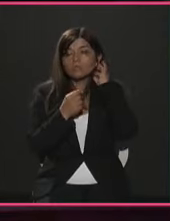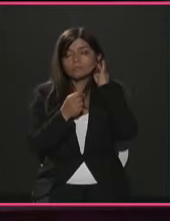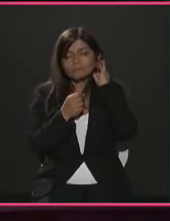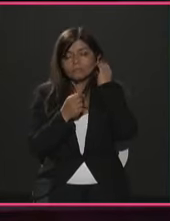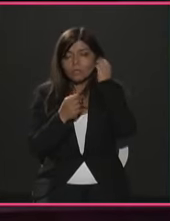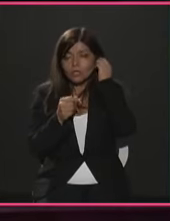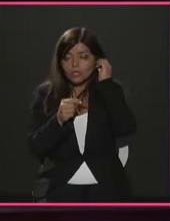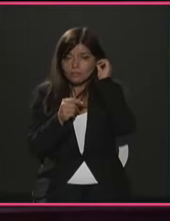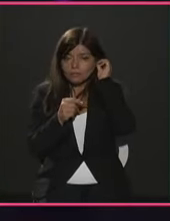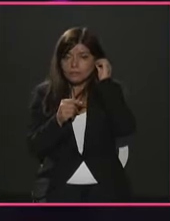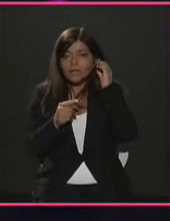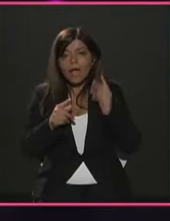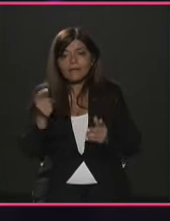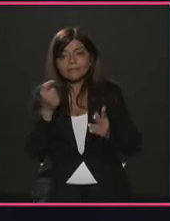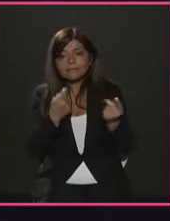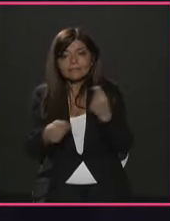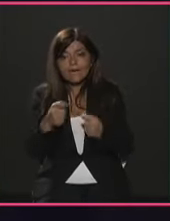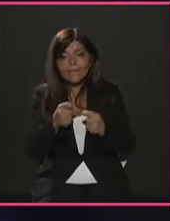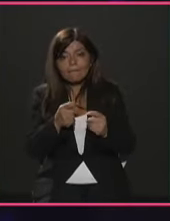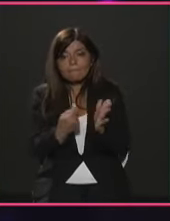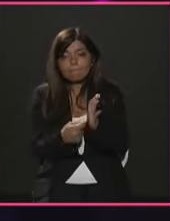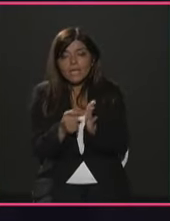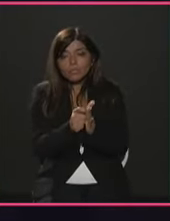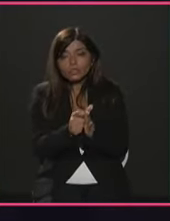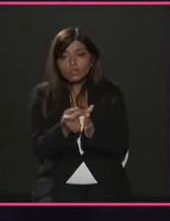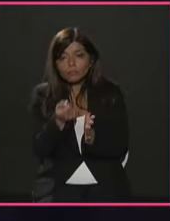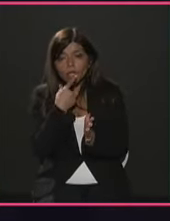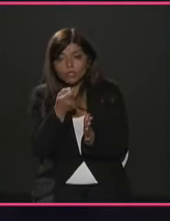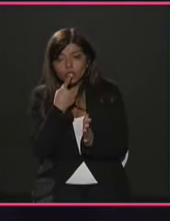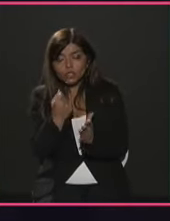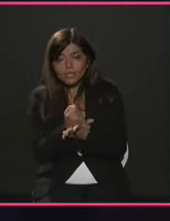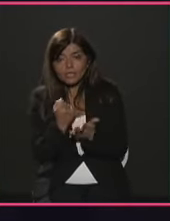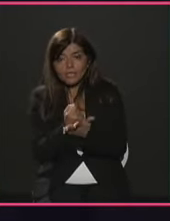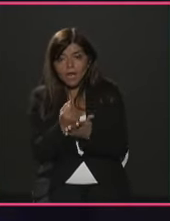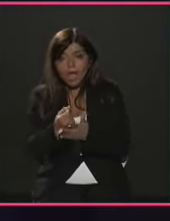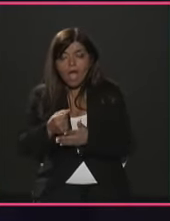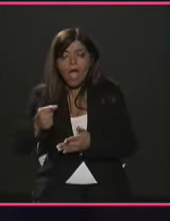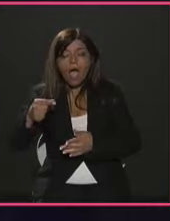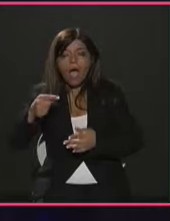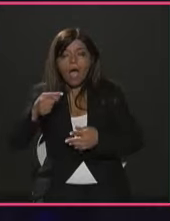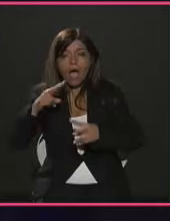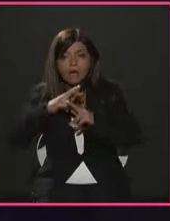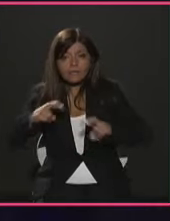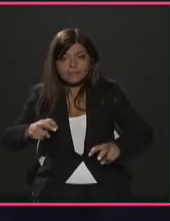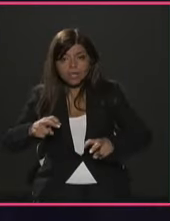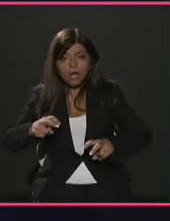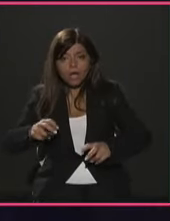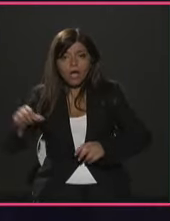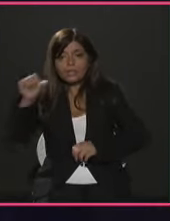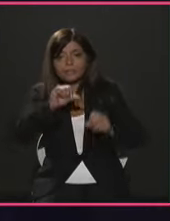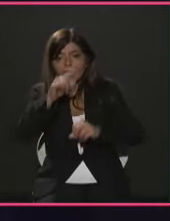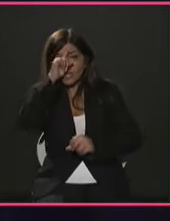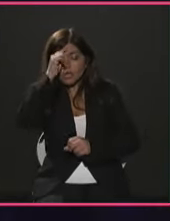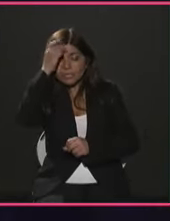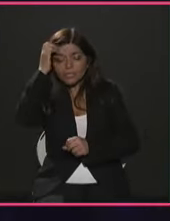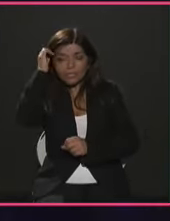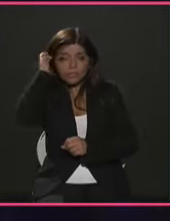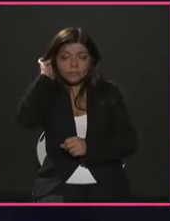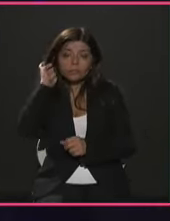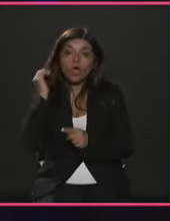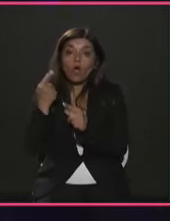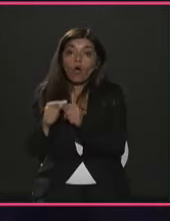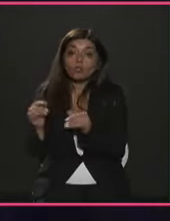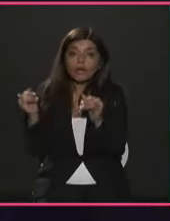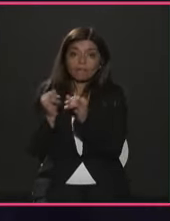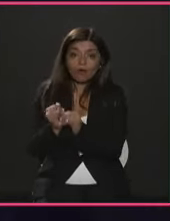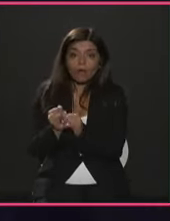para el dengue que van a ser empezado a ser testeado en laboratorio muy pronto eh en ensayo clínico Así que aquí otra